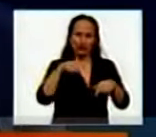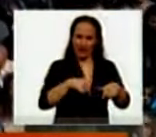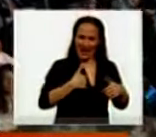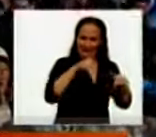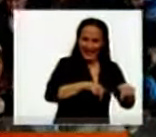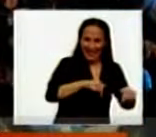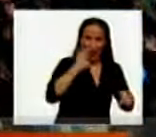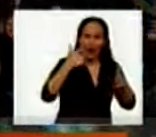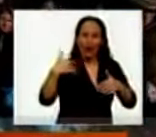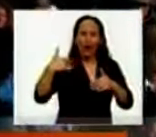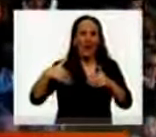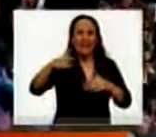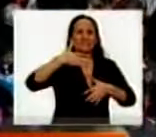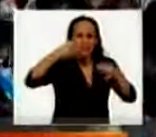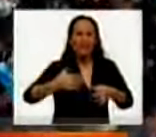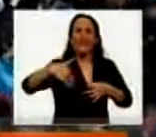ser.